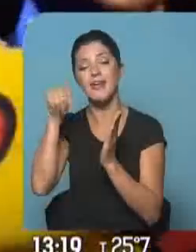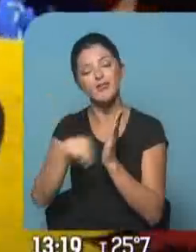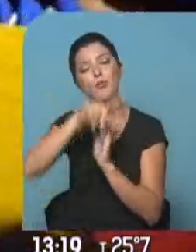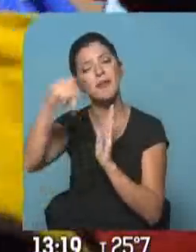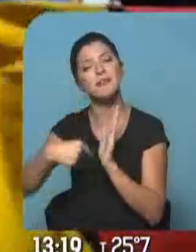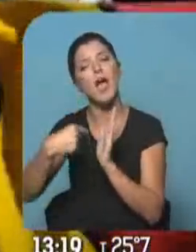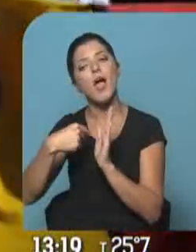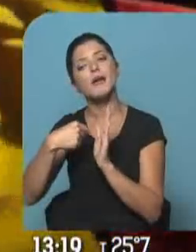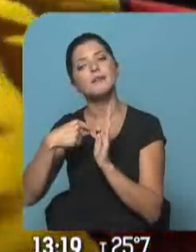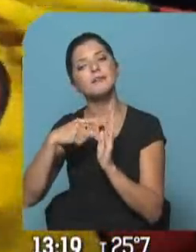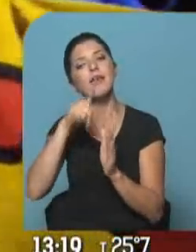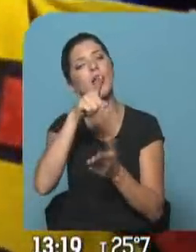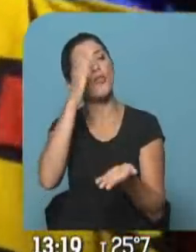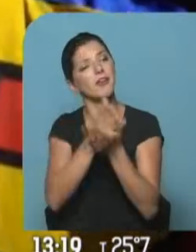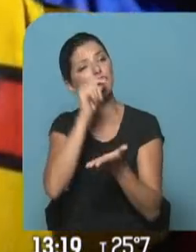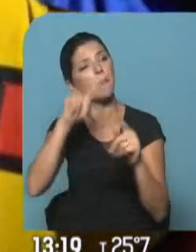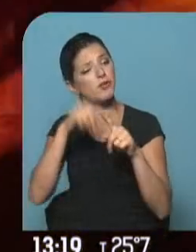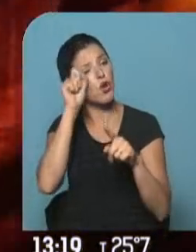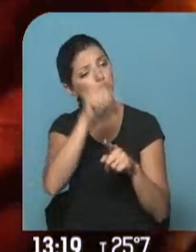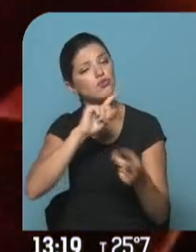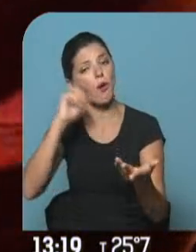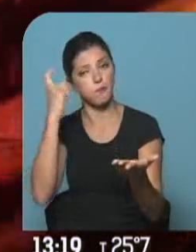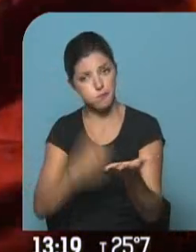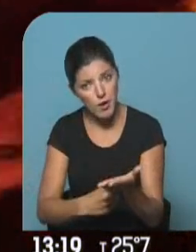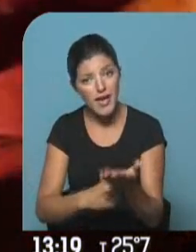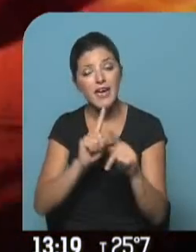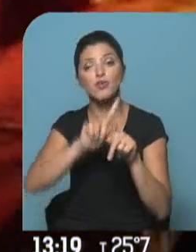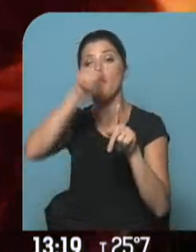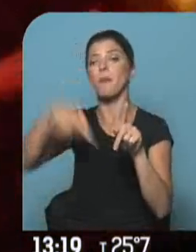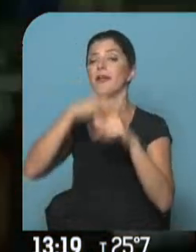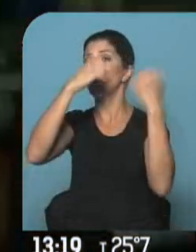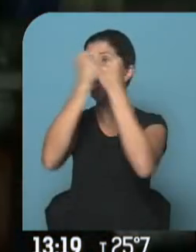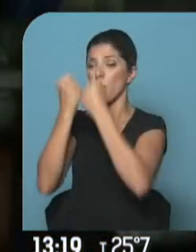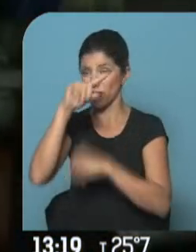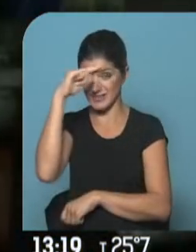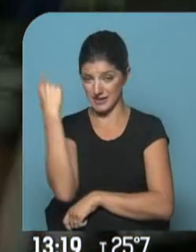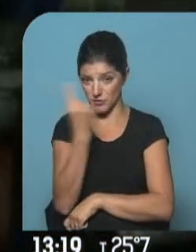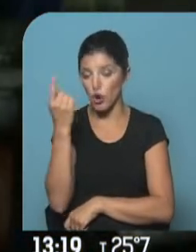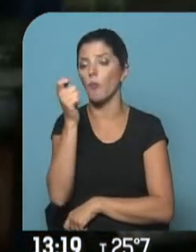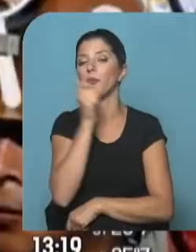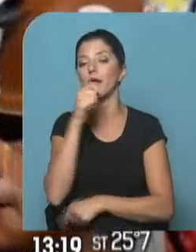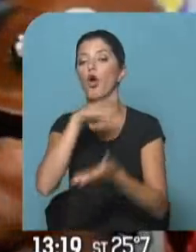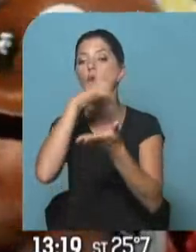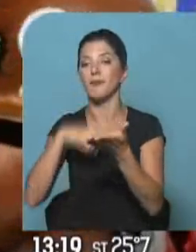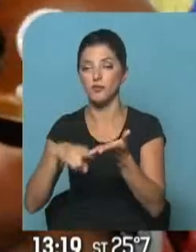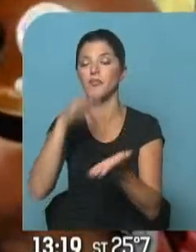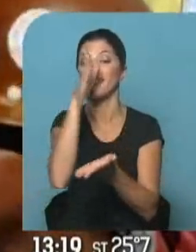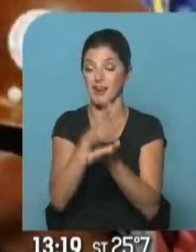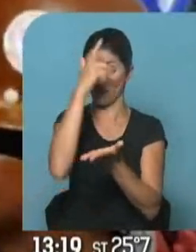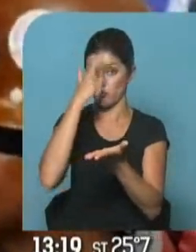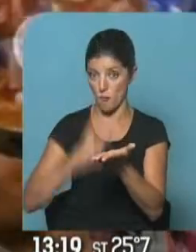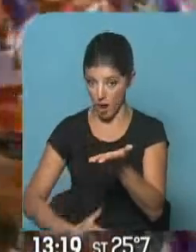derechos políticos de Evo Morales garantizados por acuerdos internacionales, como la Convención Interamericana de Derechos Humanos, que